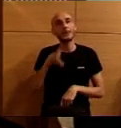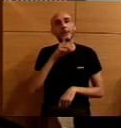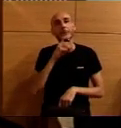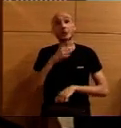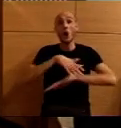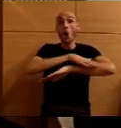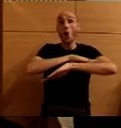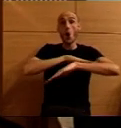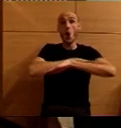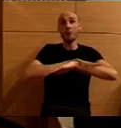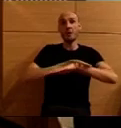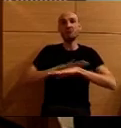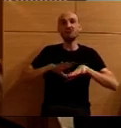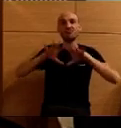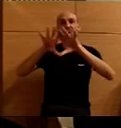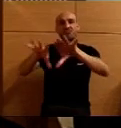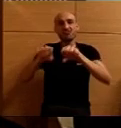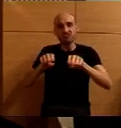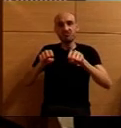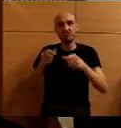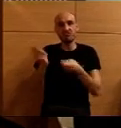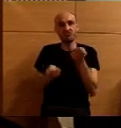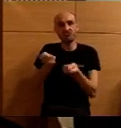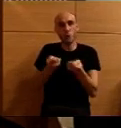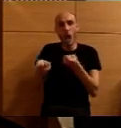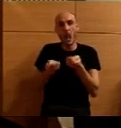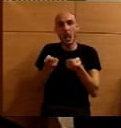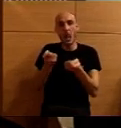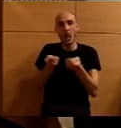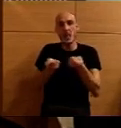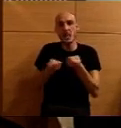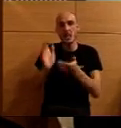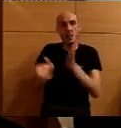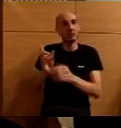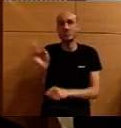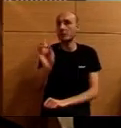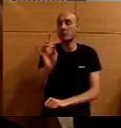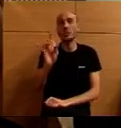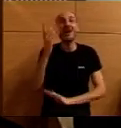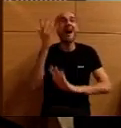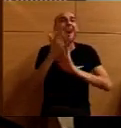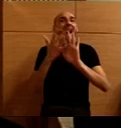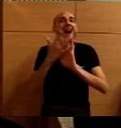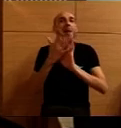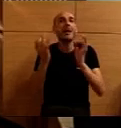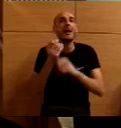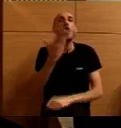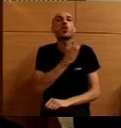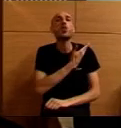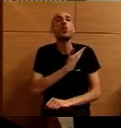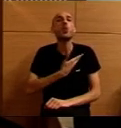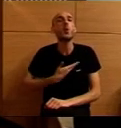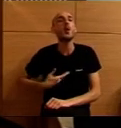una intervención, una regulación, que además está hablando de grandes tenedores, de zonas tensionadas, que